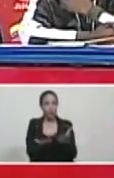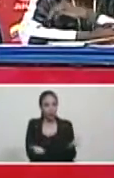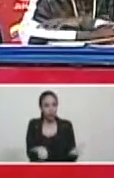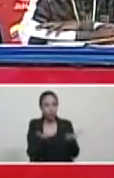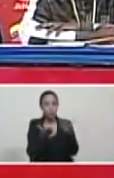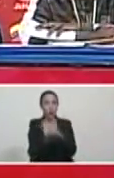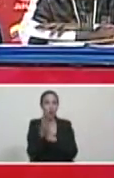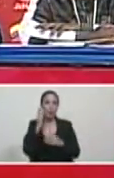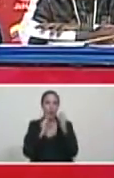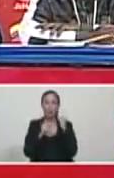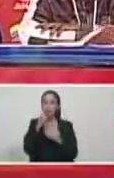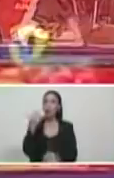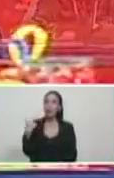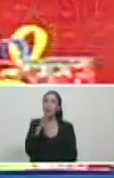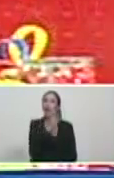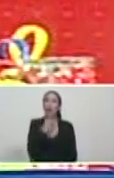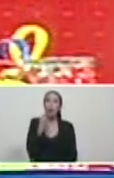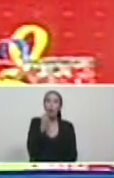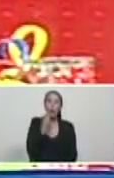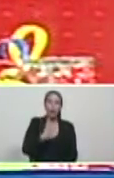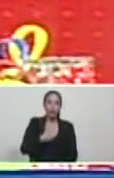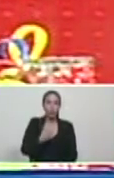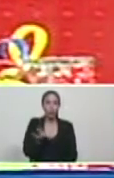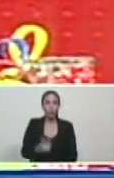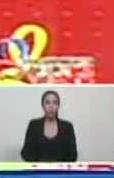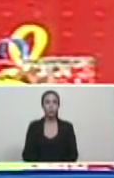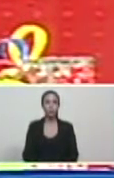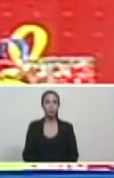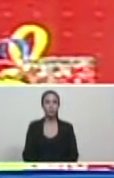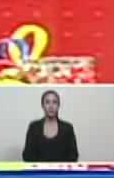Yo era muy joven, me perdonan que hable de mí,